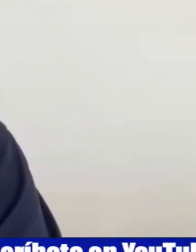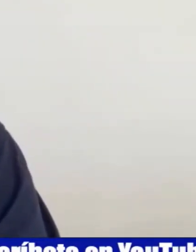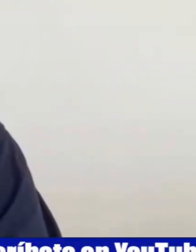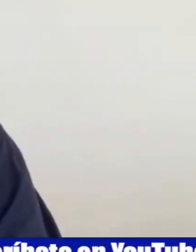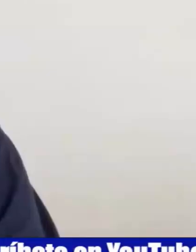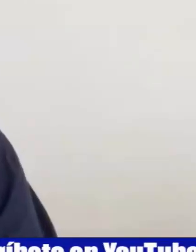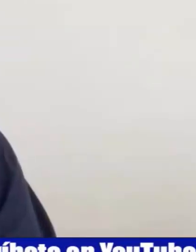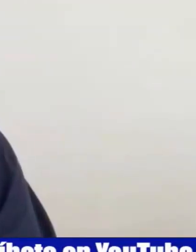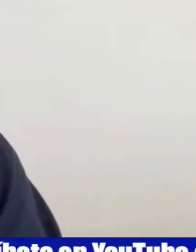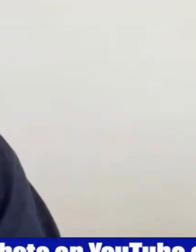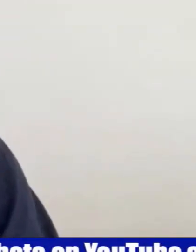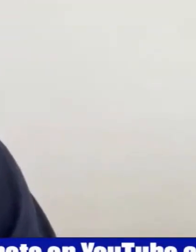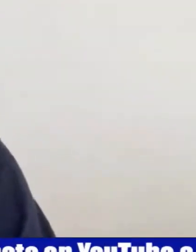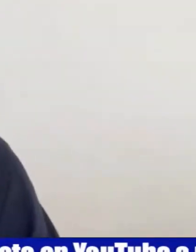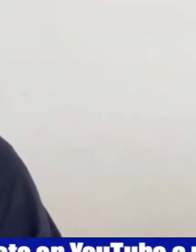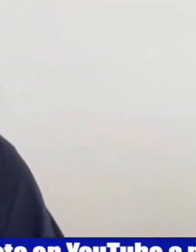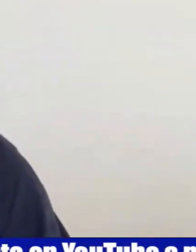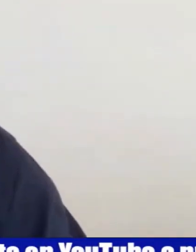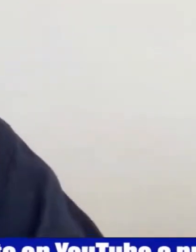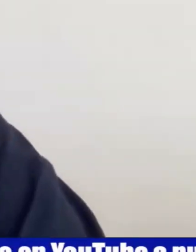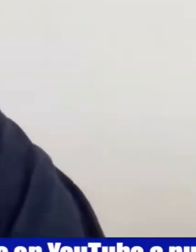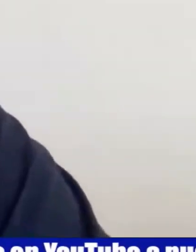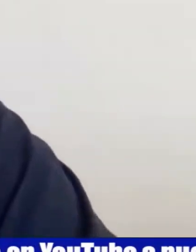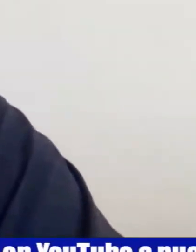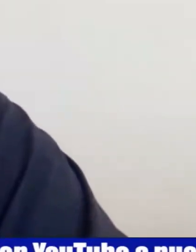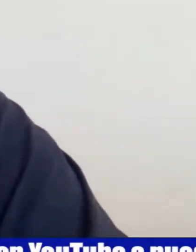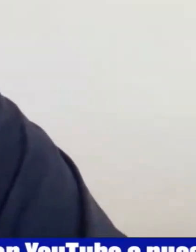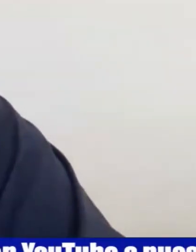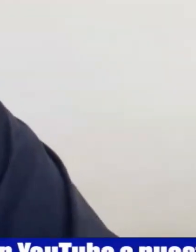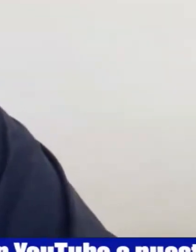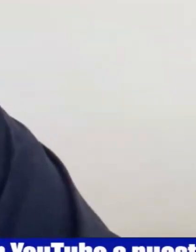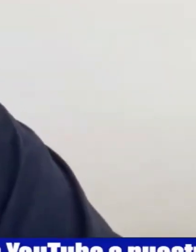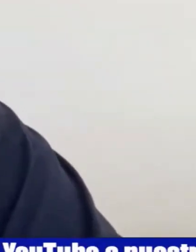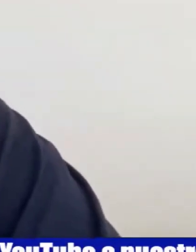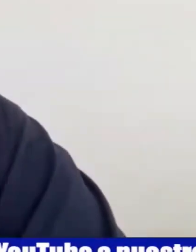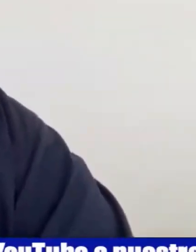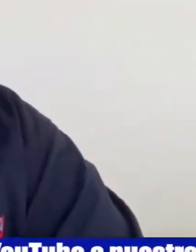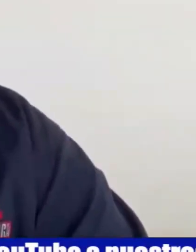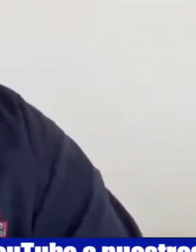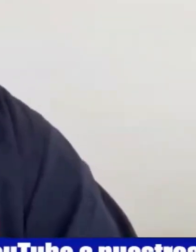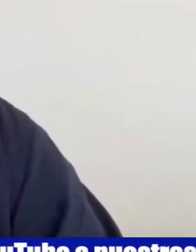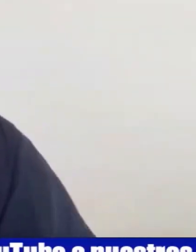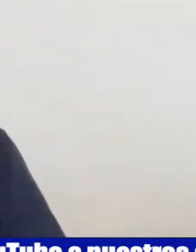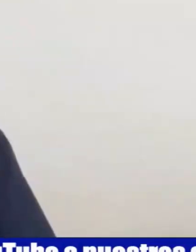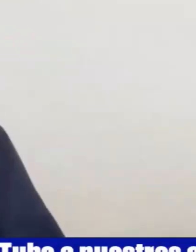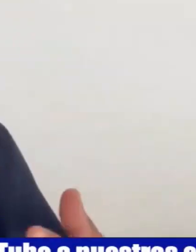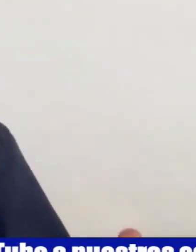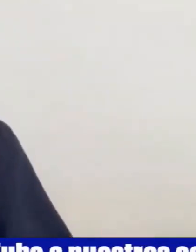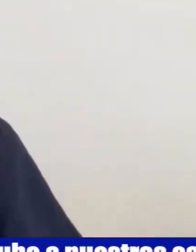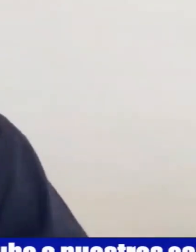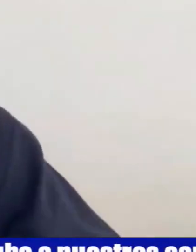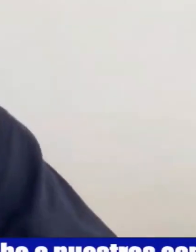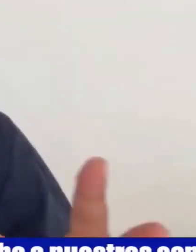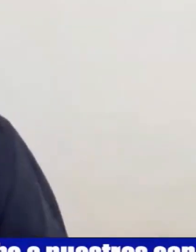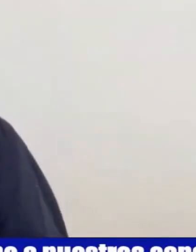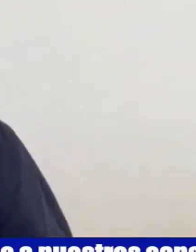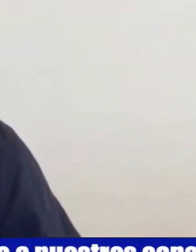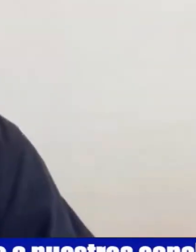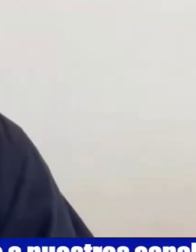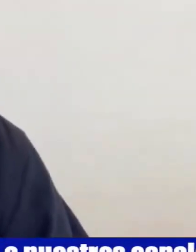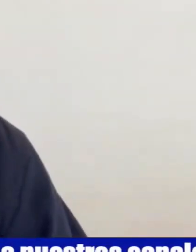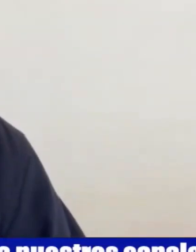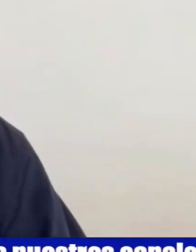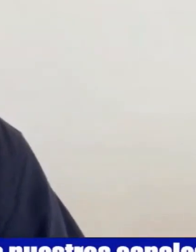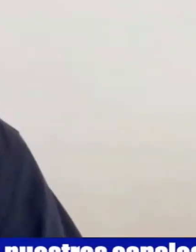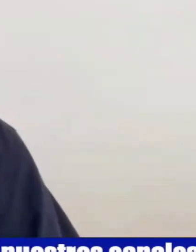de respaldar a los que más tienen en gobiernos como el de Calderón y de Peña Nieto, sin ese broderismo, sin esas